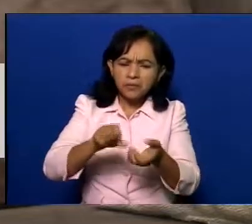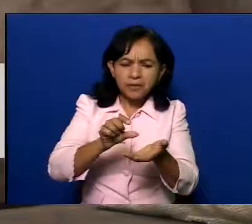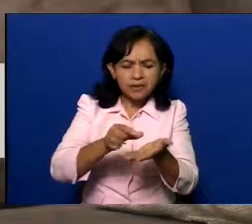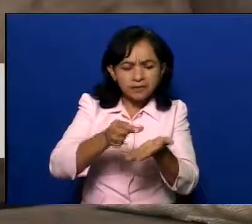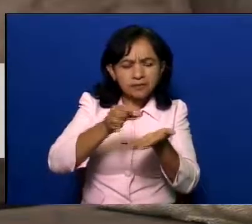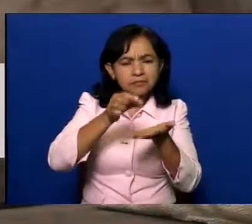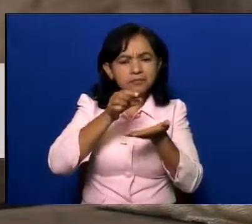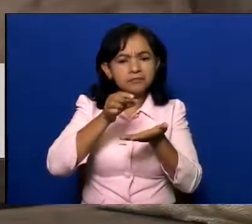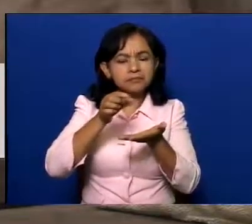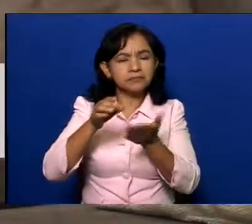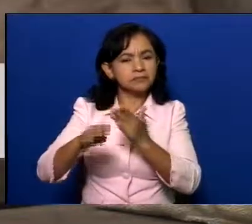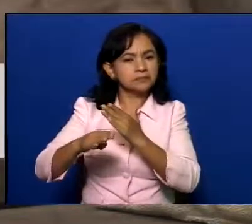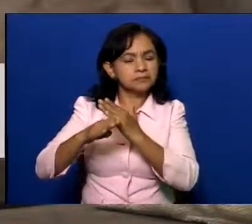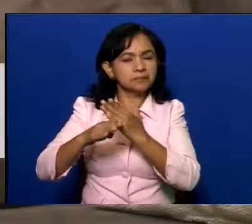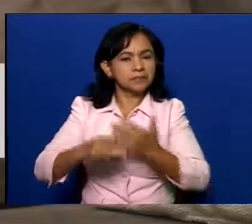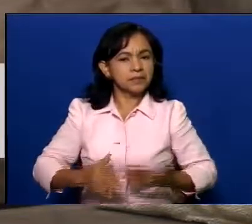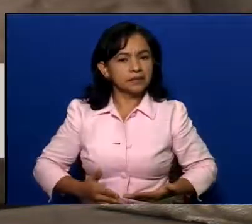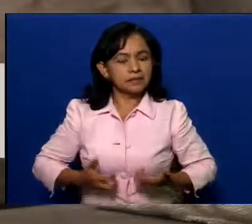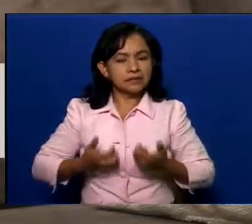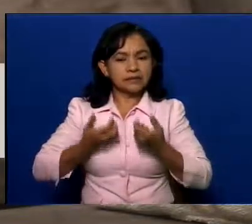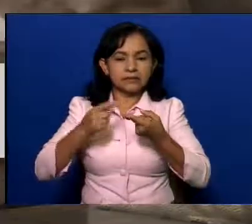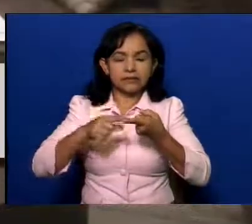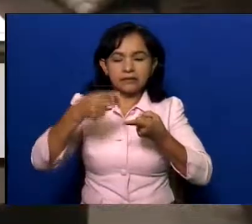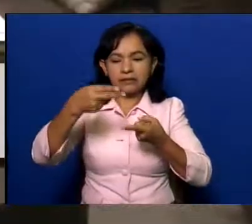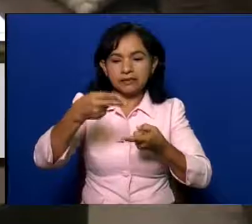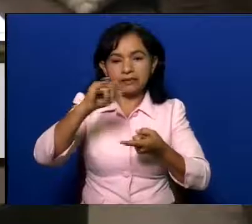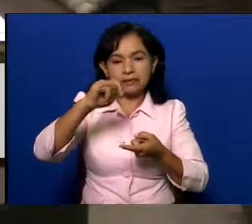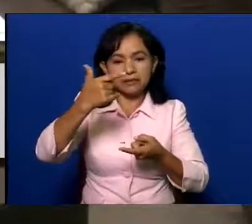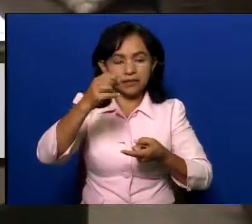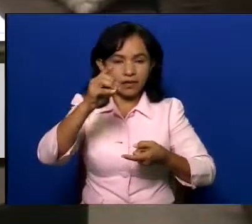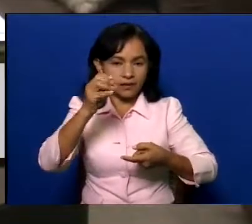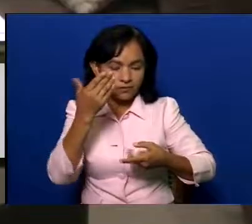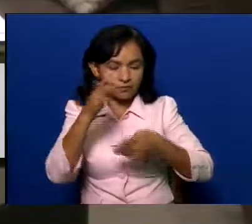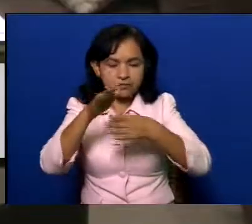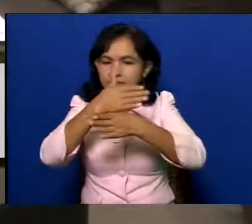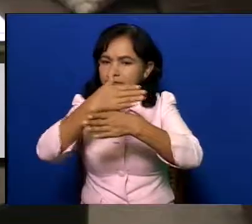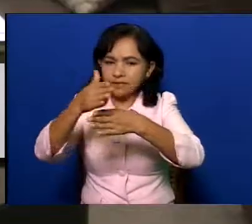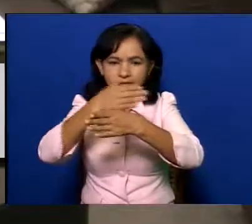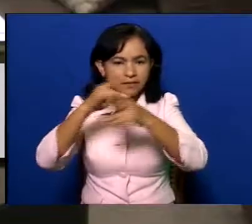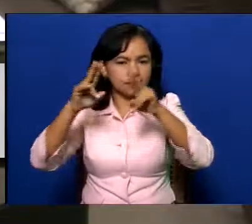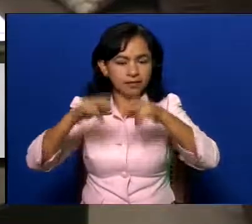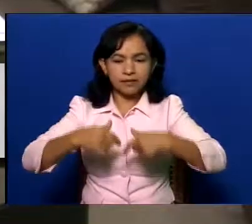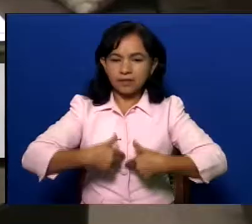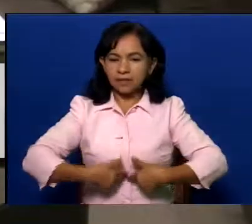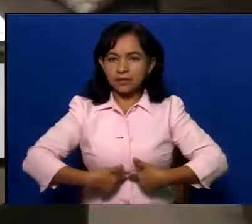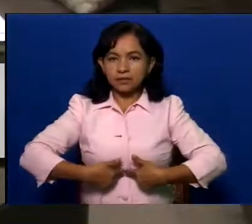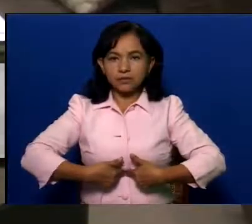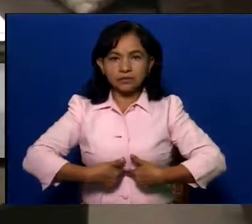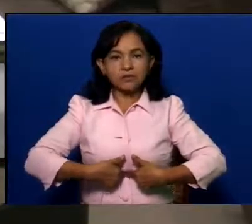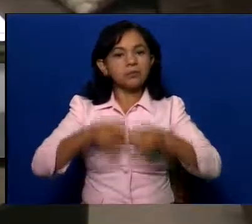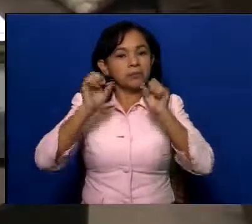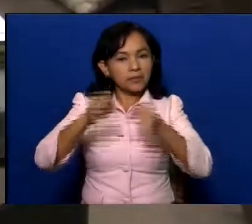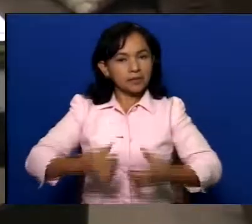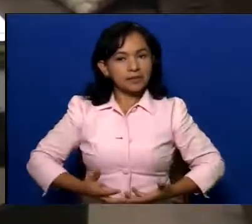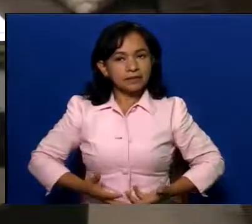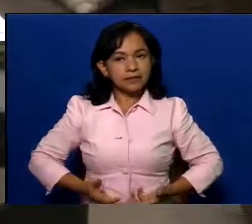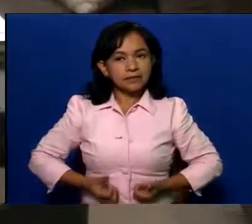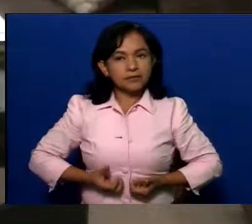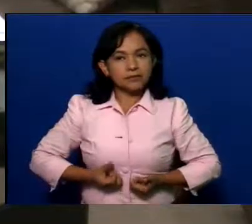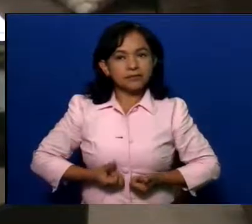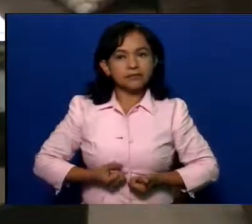la aparición de cánceres en el hígado, etcétera, pues, en el estómago. Hay